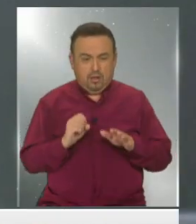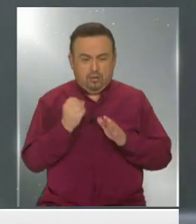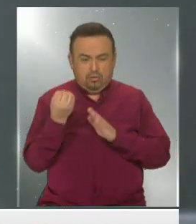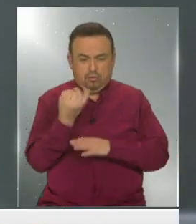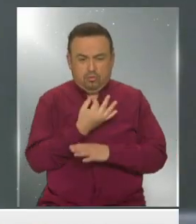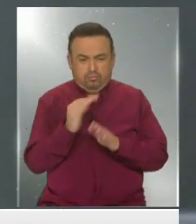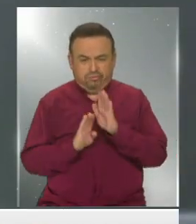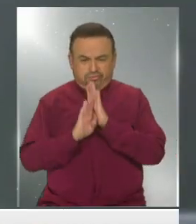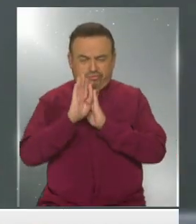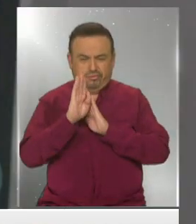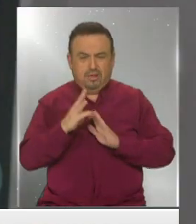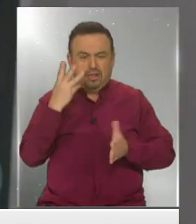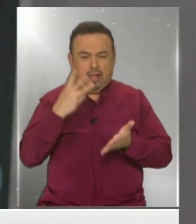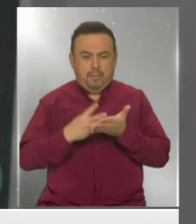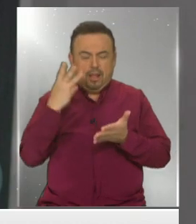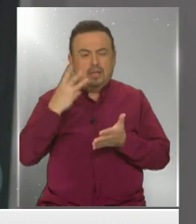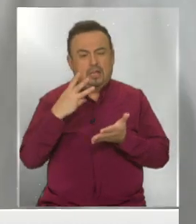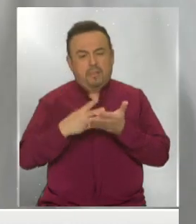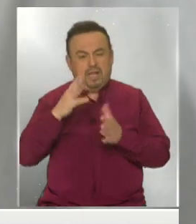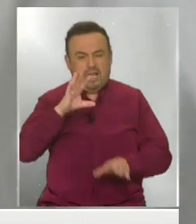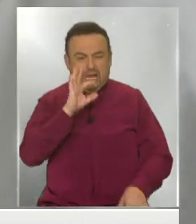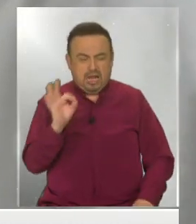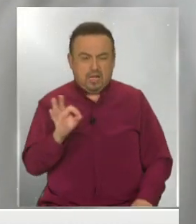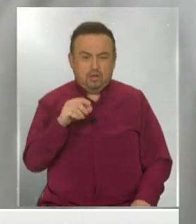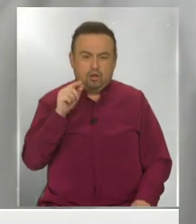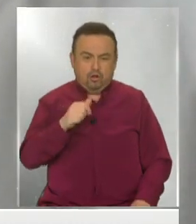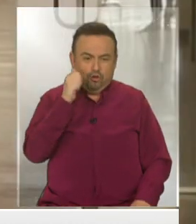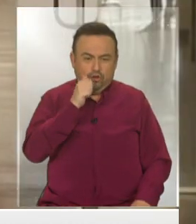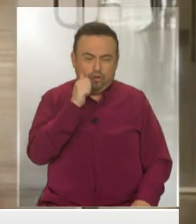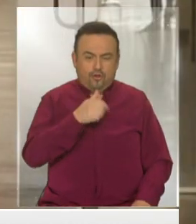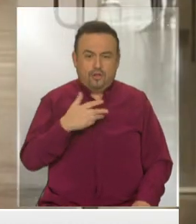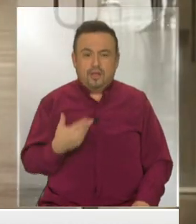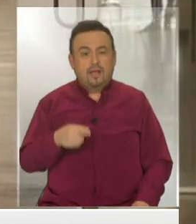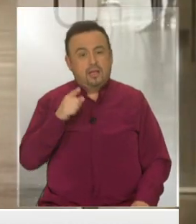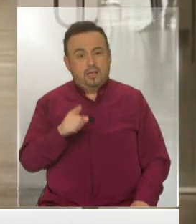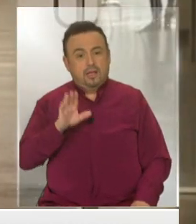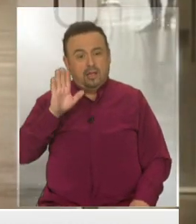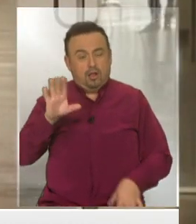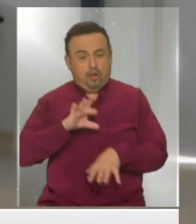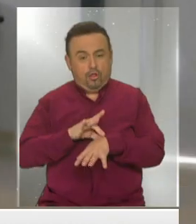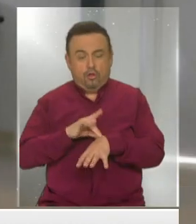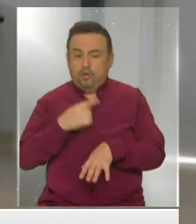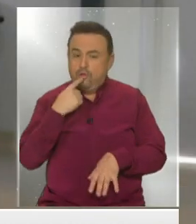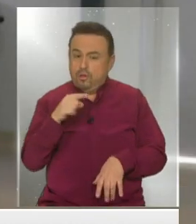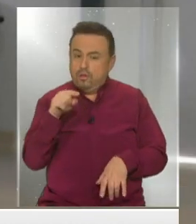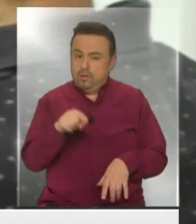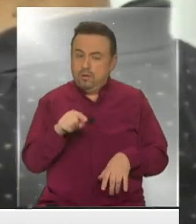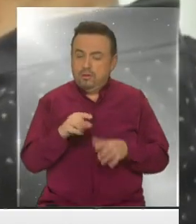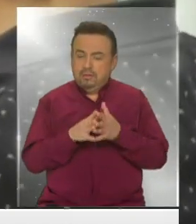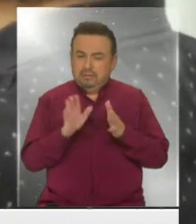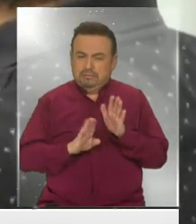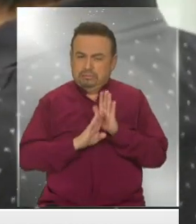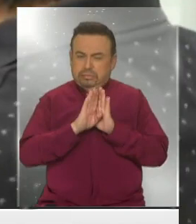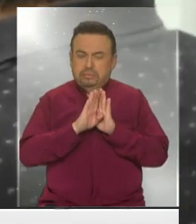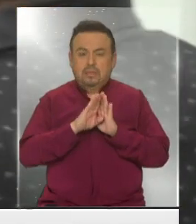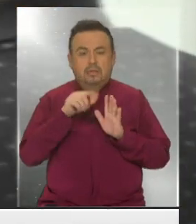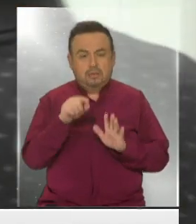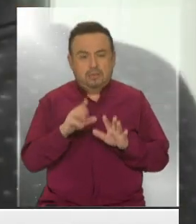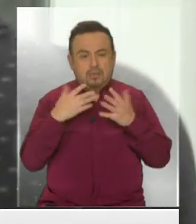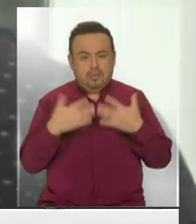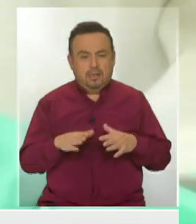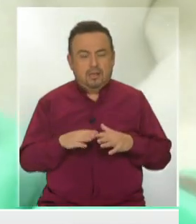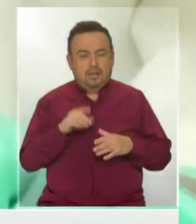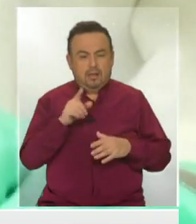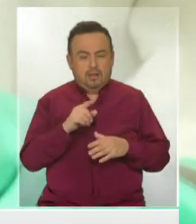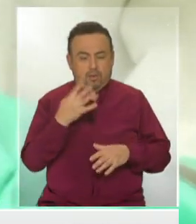contagios que bordeaban los tres mil y tres mil 500 casos diarios desde el área médica apuntaban que este sería el pico por eso superar